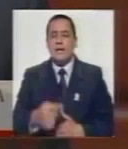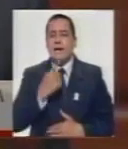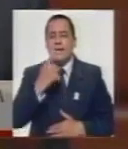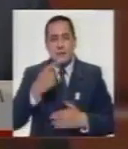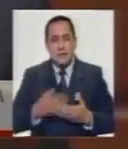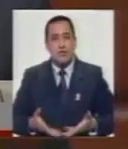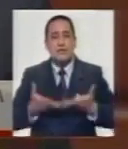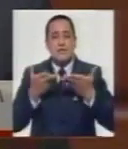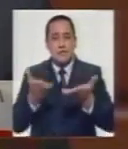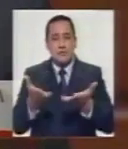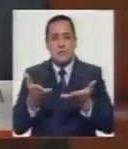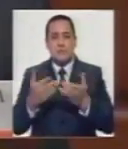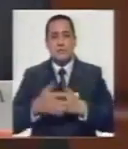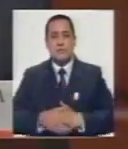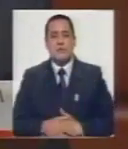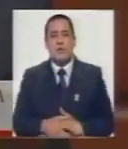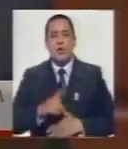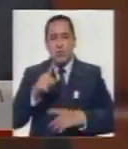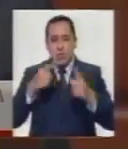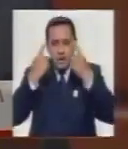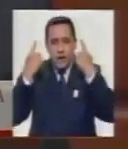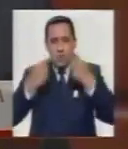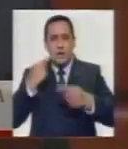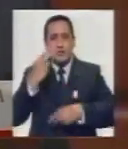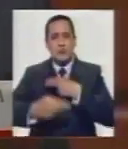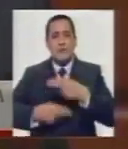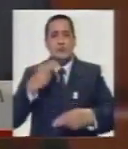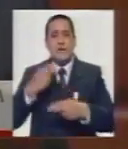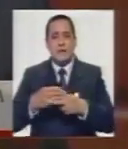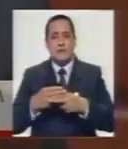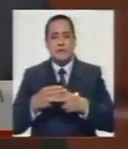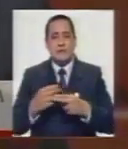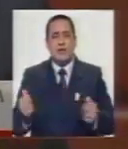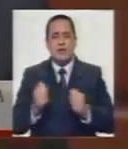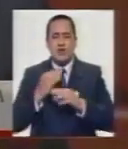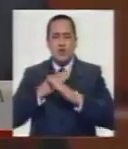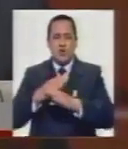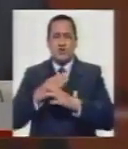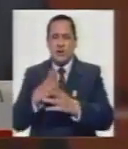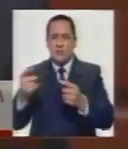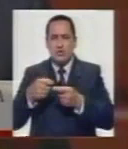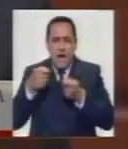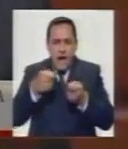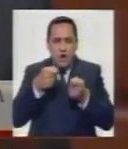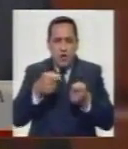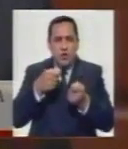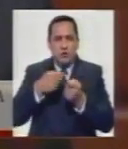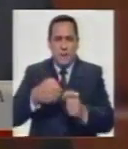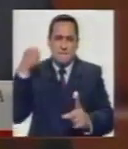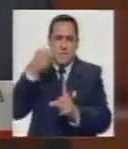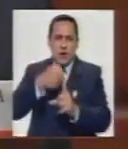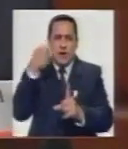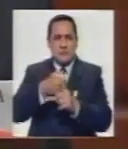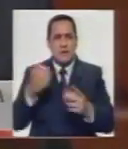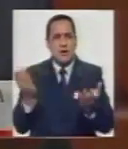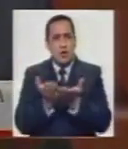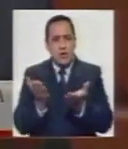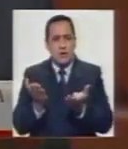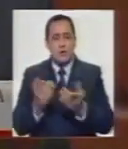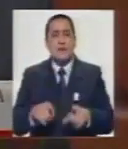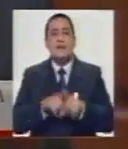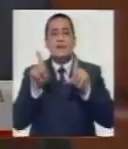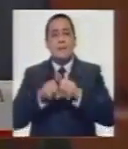Estamos implementando una estrategia nacional contra el acoso y la violencia en las escuelas, con